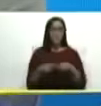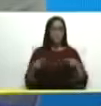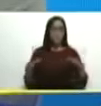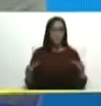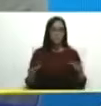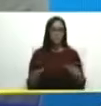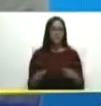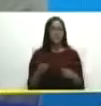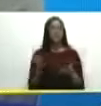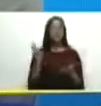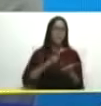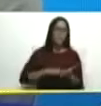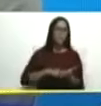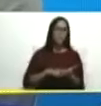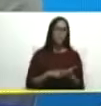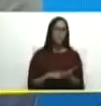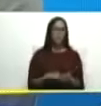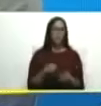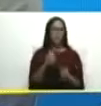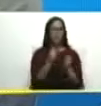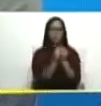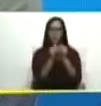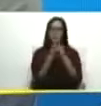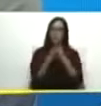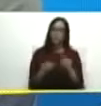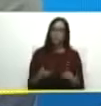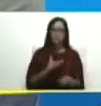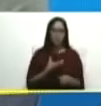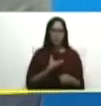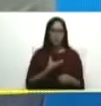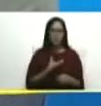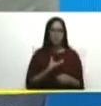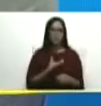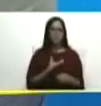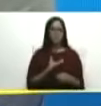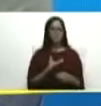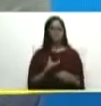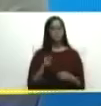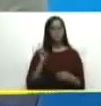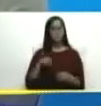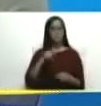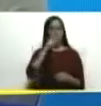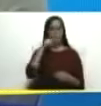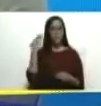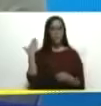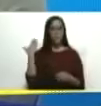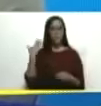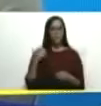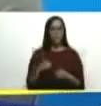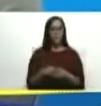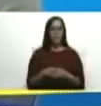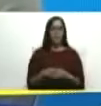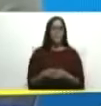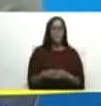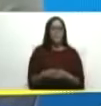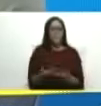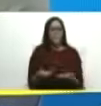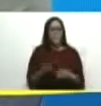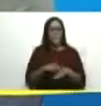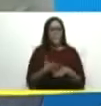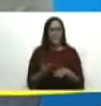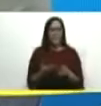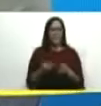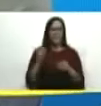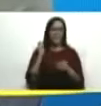Y repito, ha sido con todas y todos los alcaldes y alcaldesas. También el año pasado, producto de